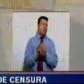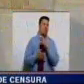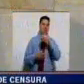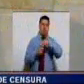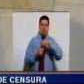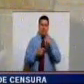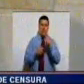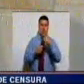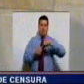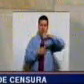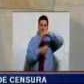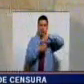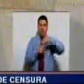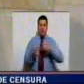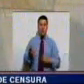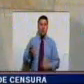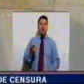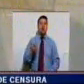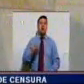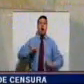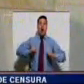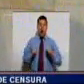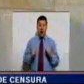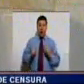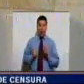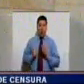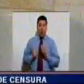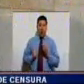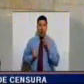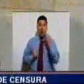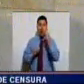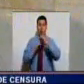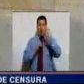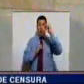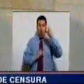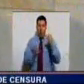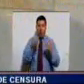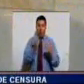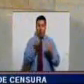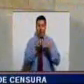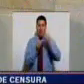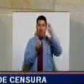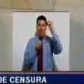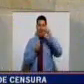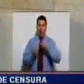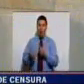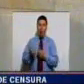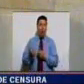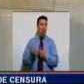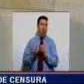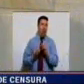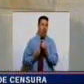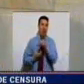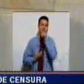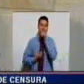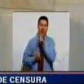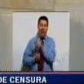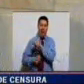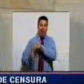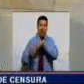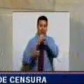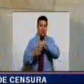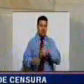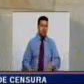la gallina de los huevos de oro cuando en este caso le venden a los extranjeros todas las inmensas posibilidades de Isagen.